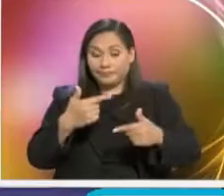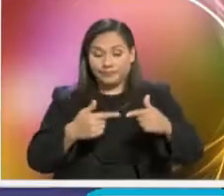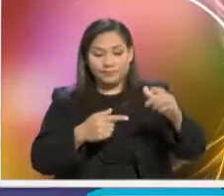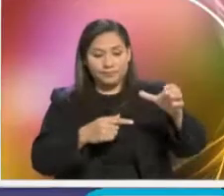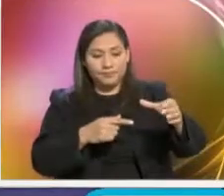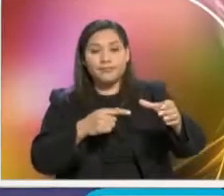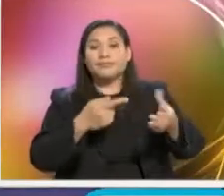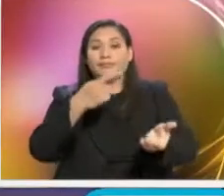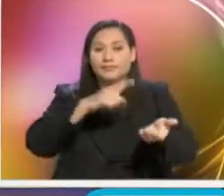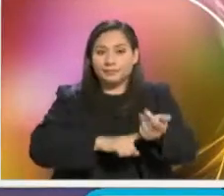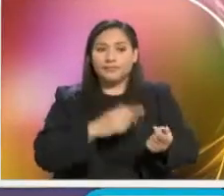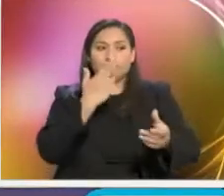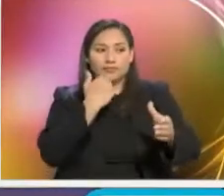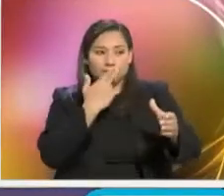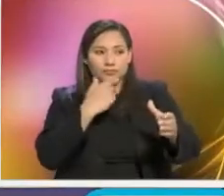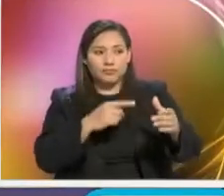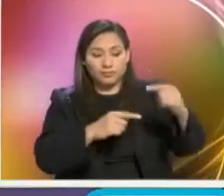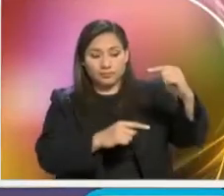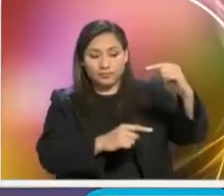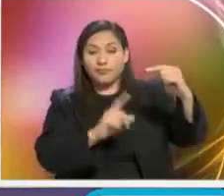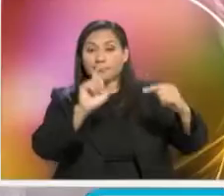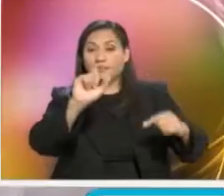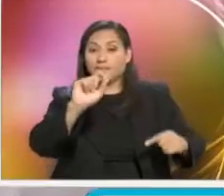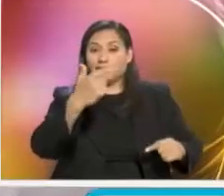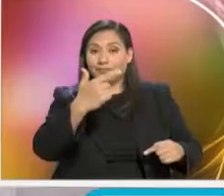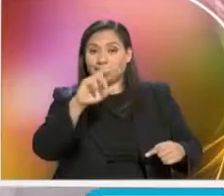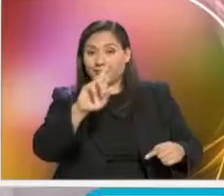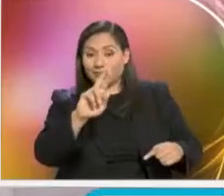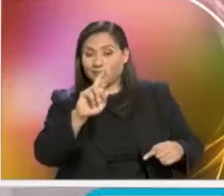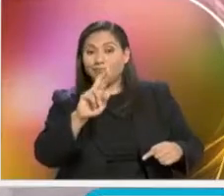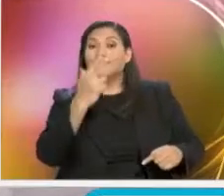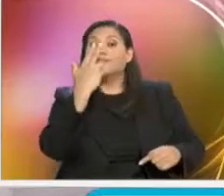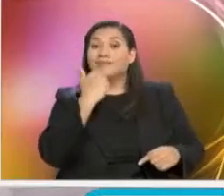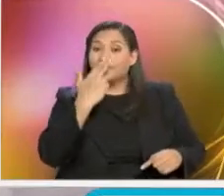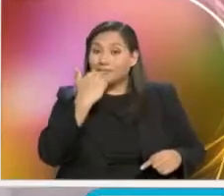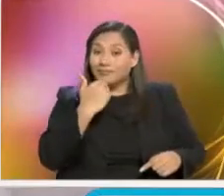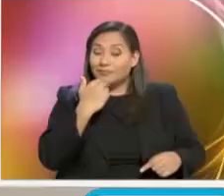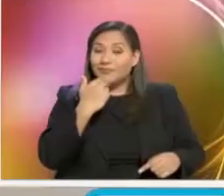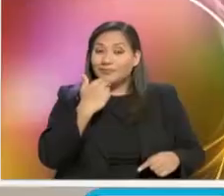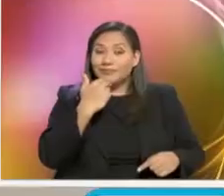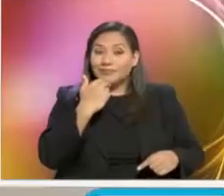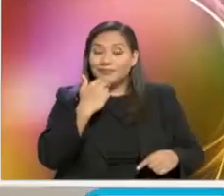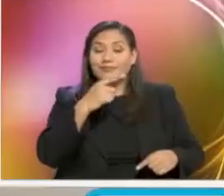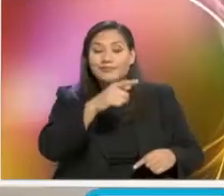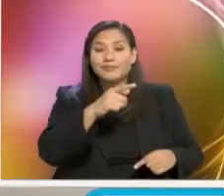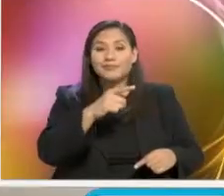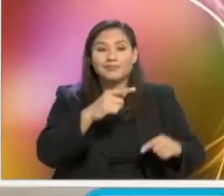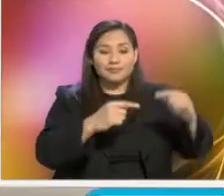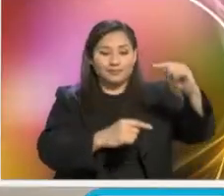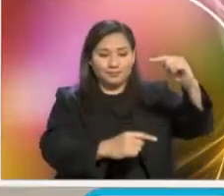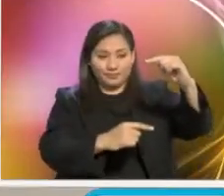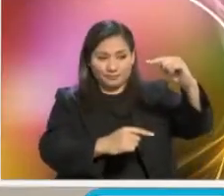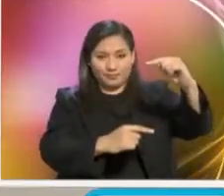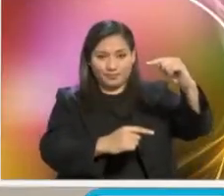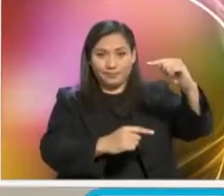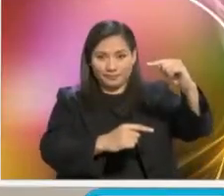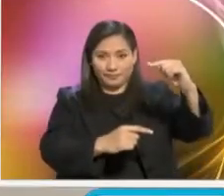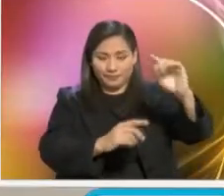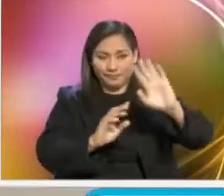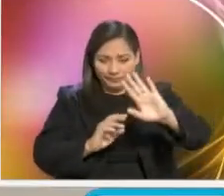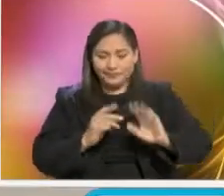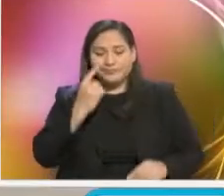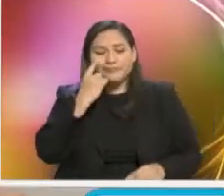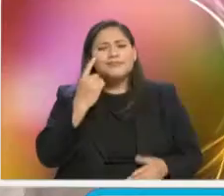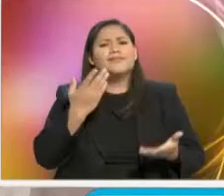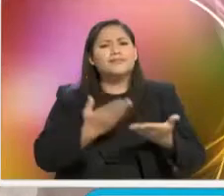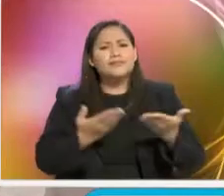aquí, yo la puse porque tiene 20 gramos de azúcar cada tetrapack de estos, ¿no? Muy bien. Ahora, ¿qué